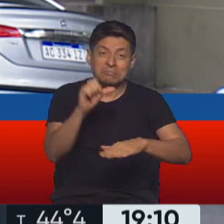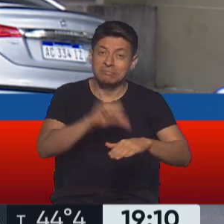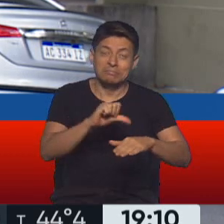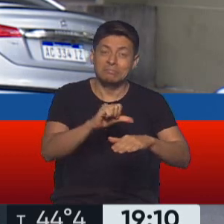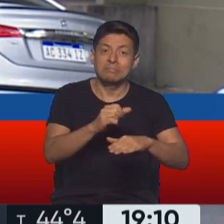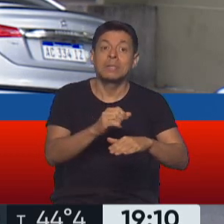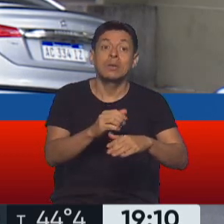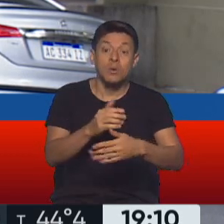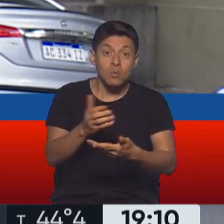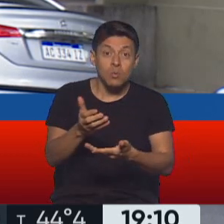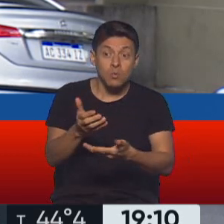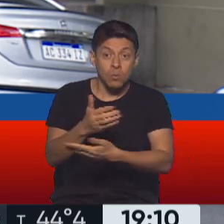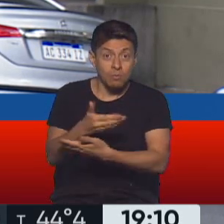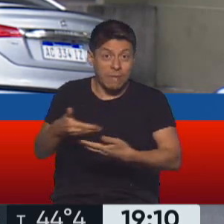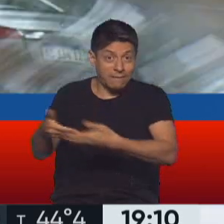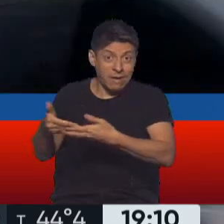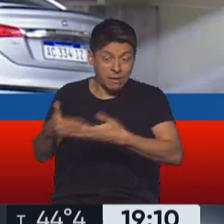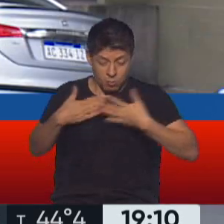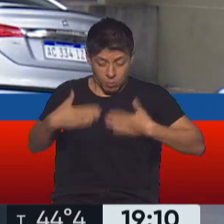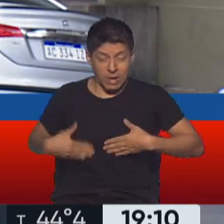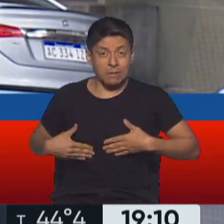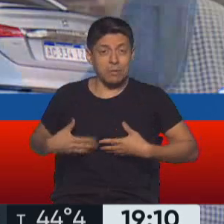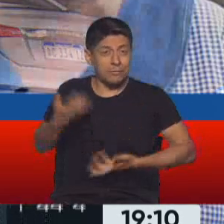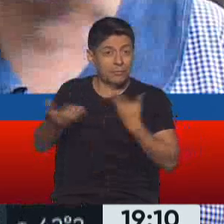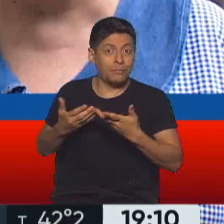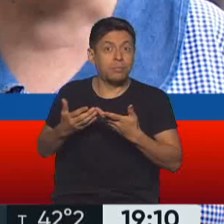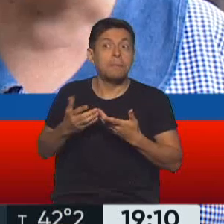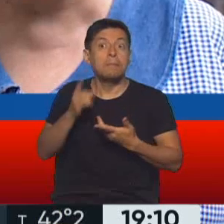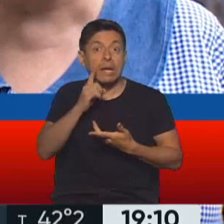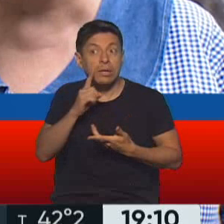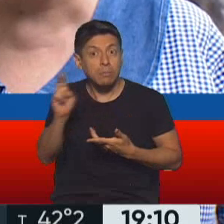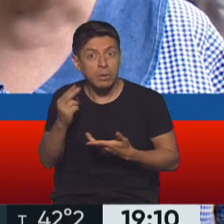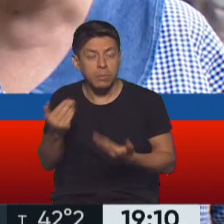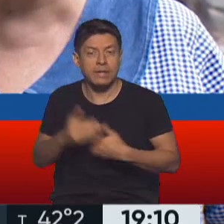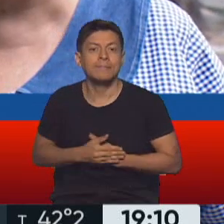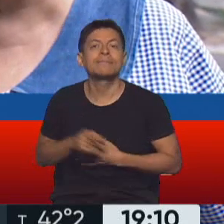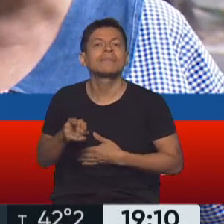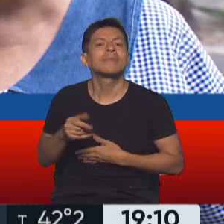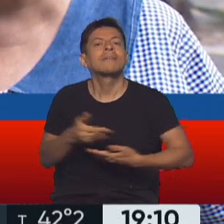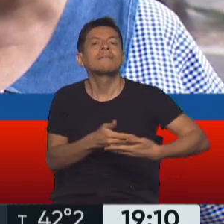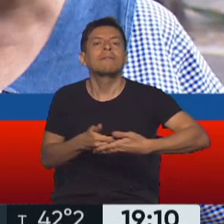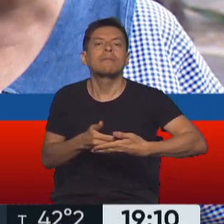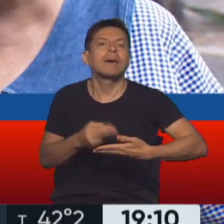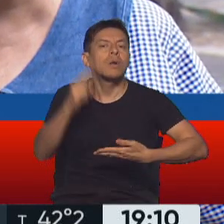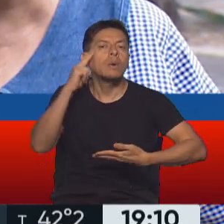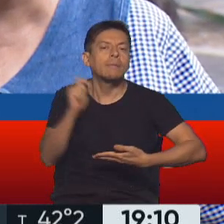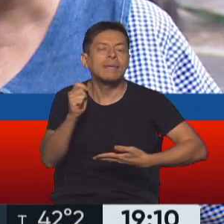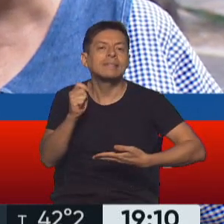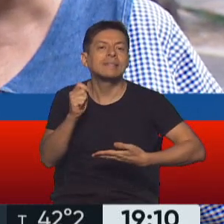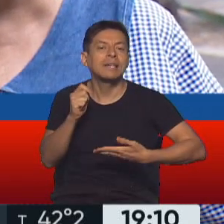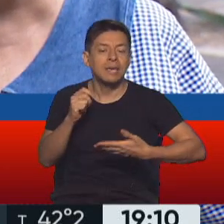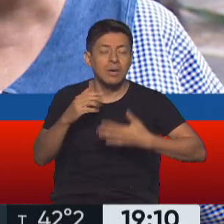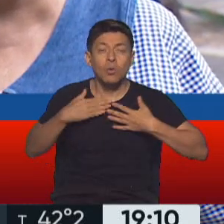su cuerpito quemado y hay riesgo de vida. La bebé de 9 meses está en un estado muy grave, tiene un 40%